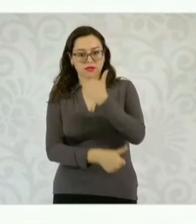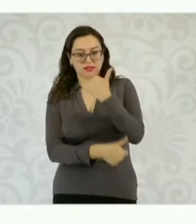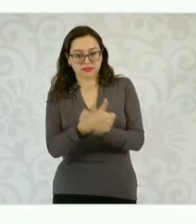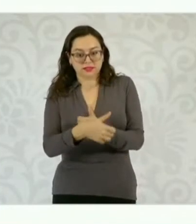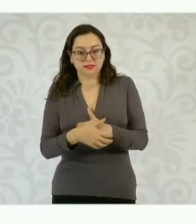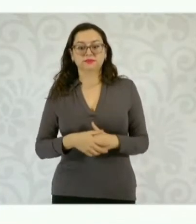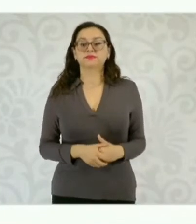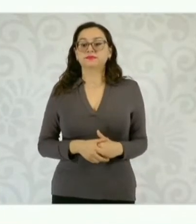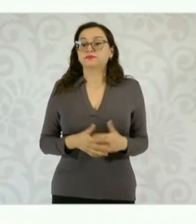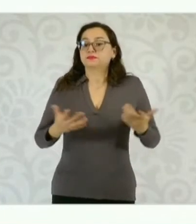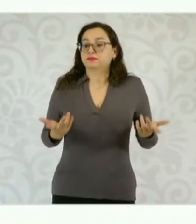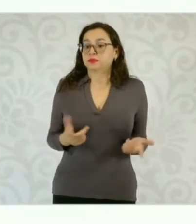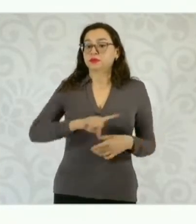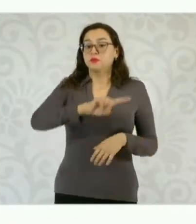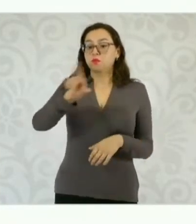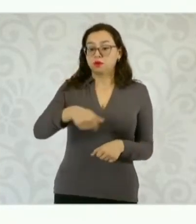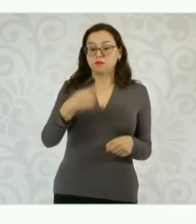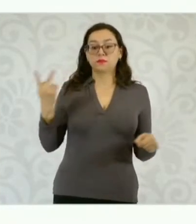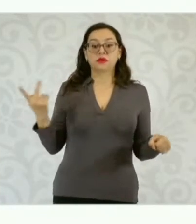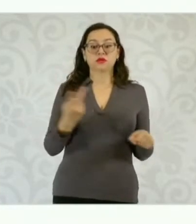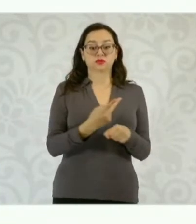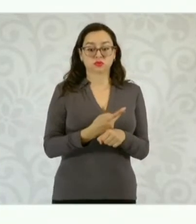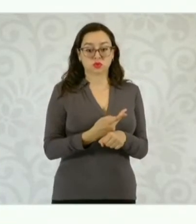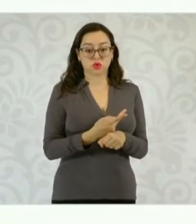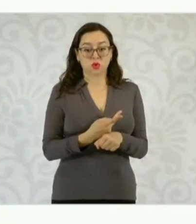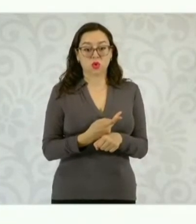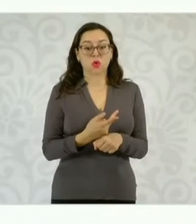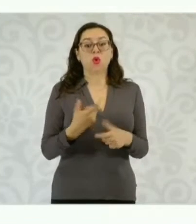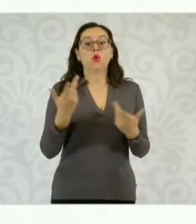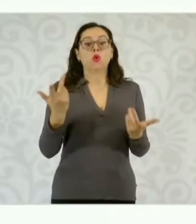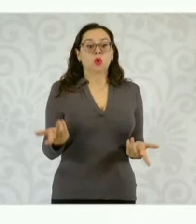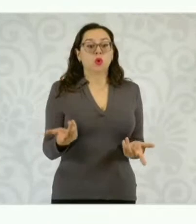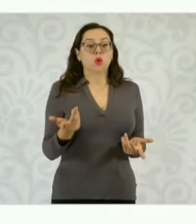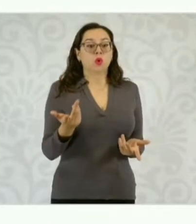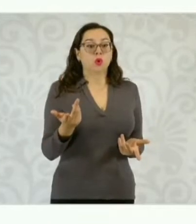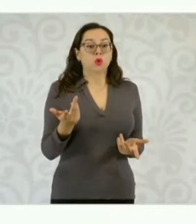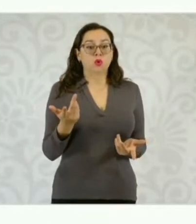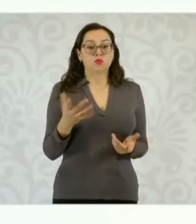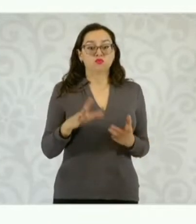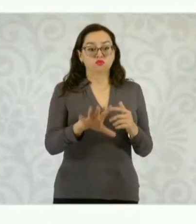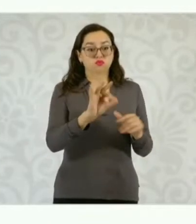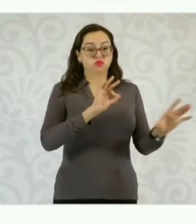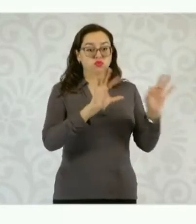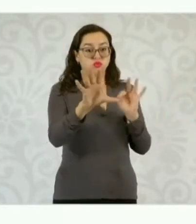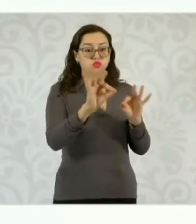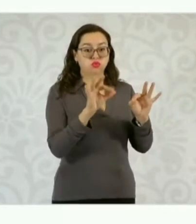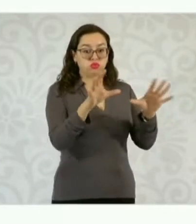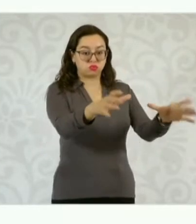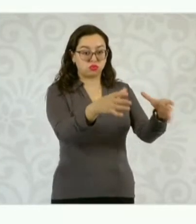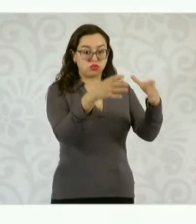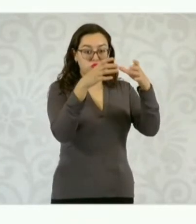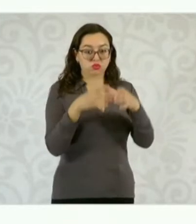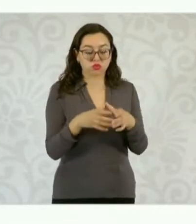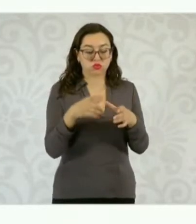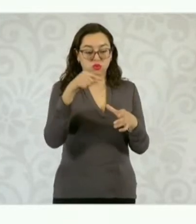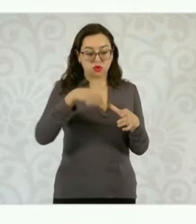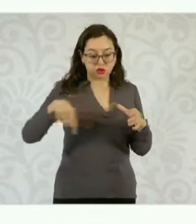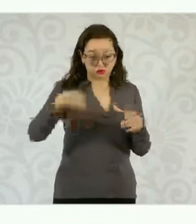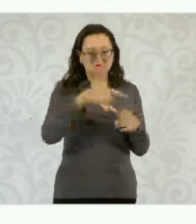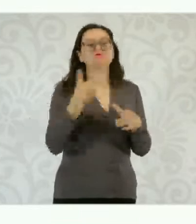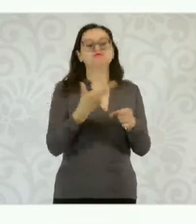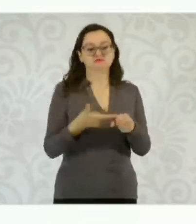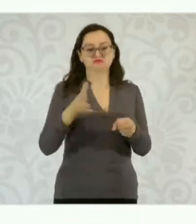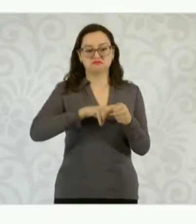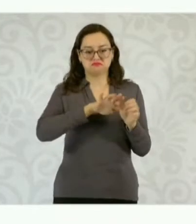¿Qué es el resultado? De estos 44,855 aspirantes, fueron seleccionados para una residencia